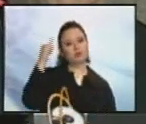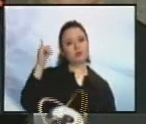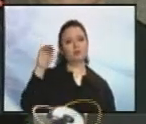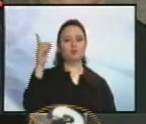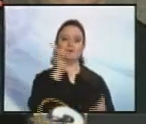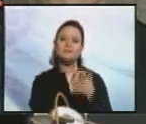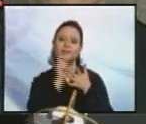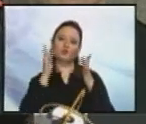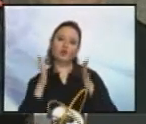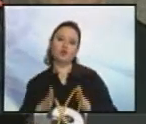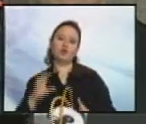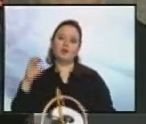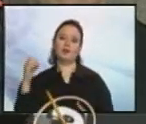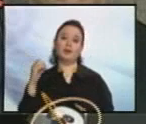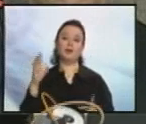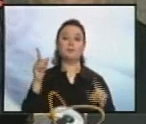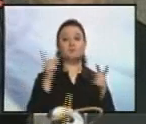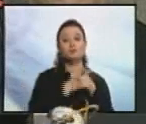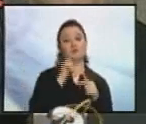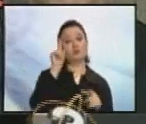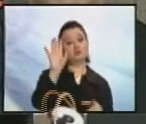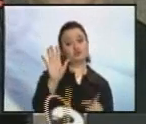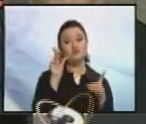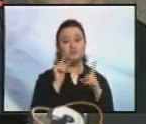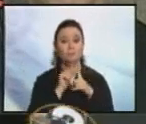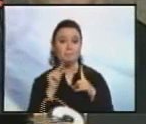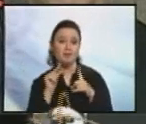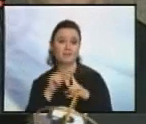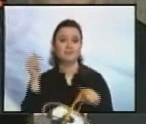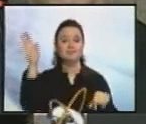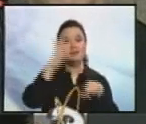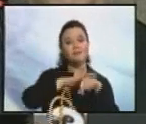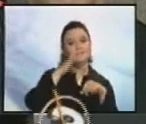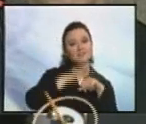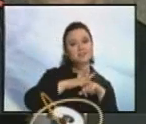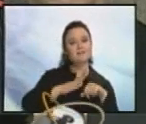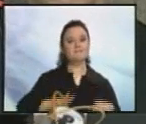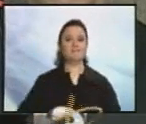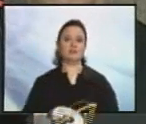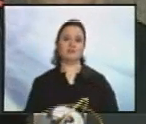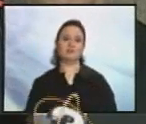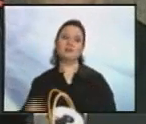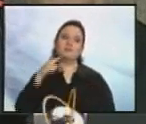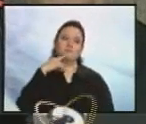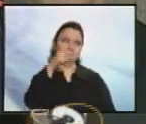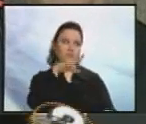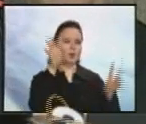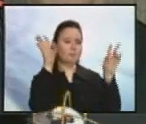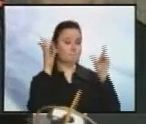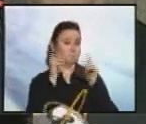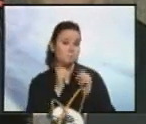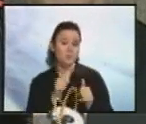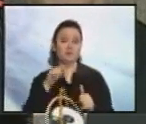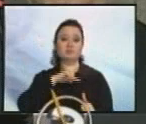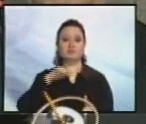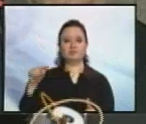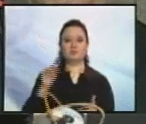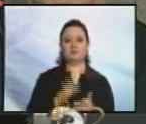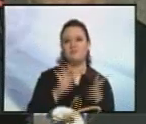su notable brevedad nos advertía: bueno es ser